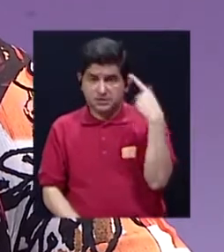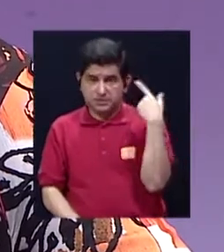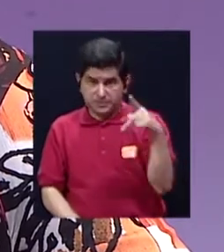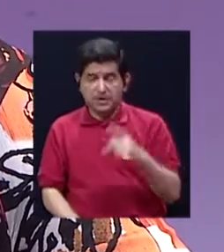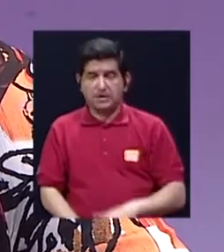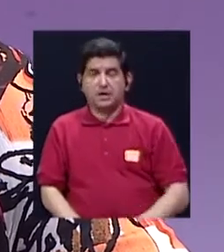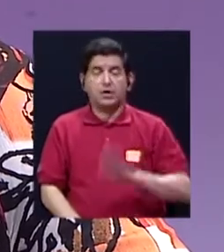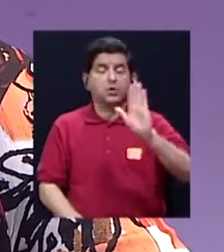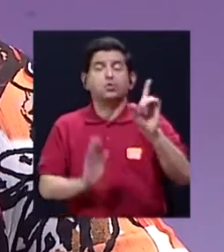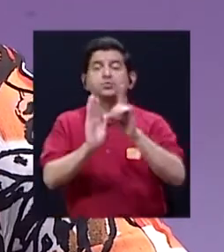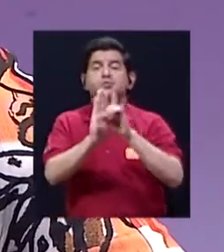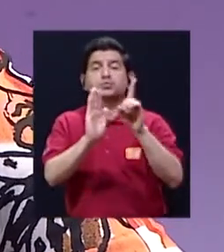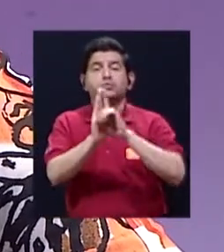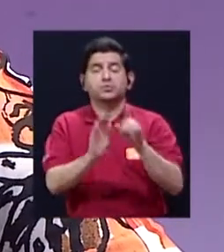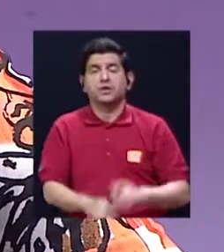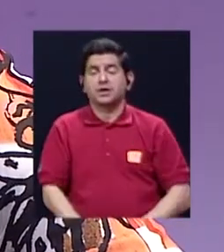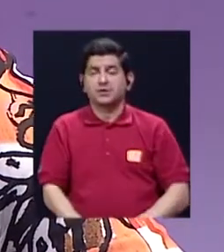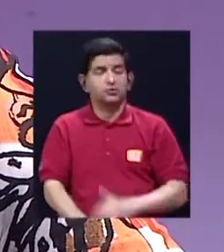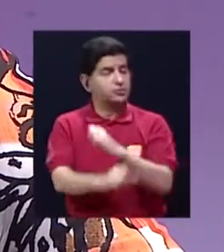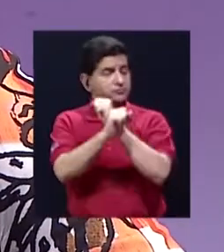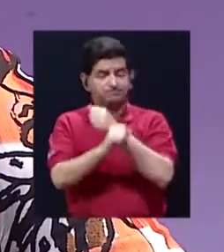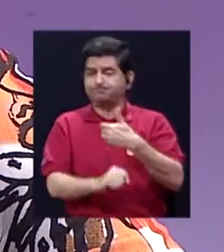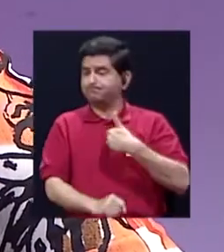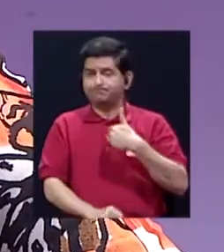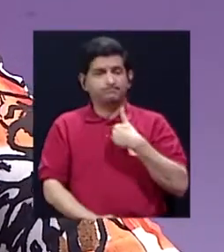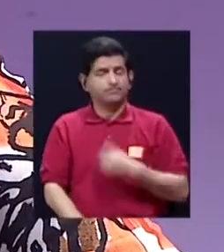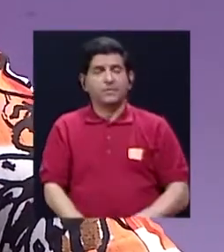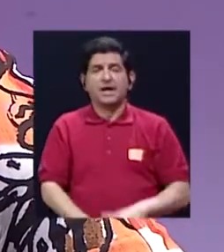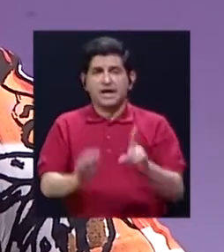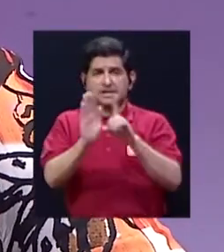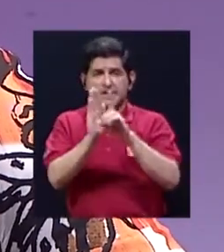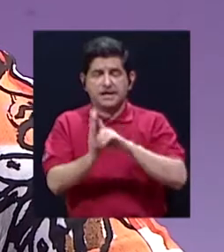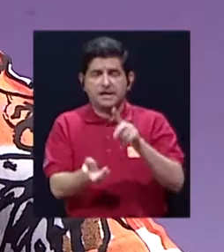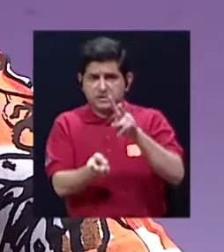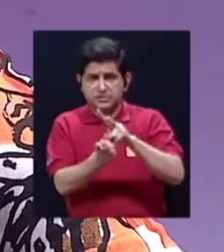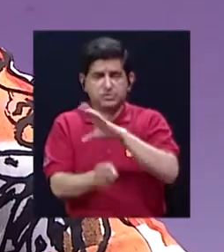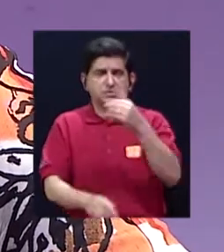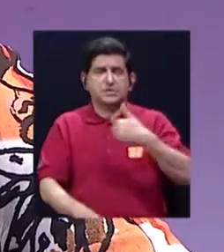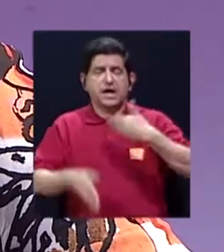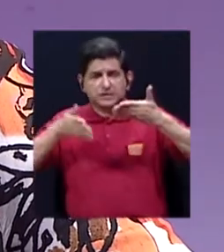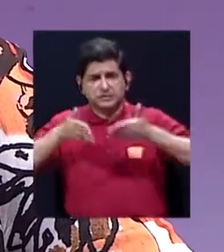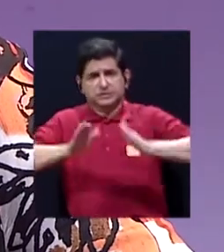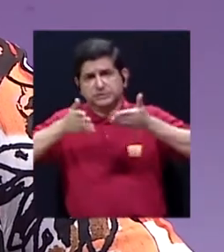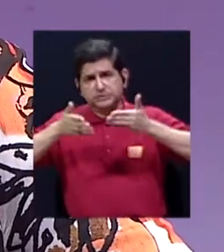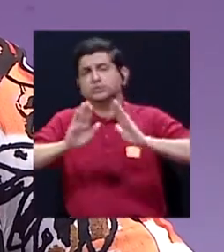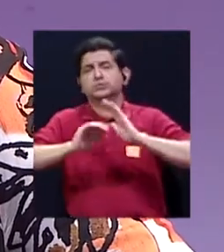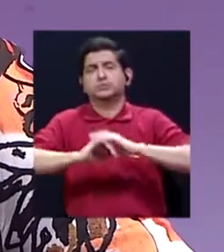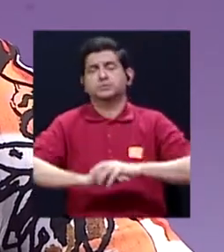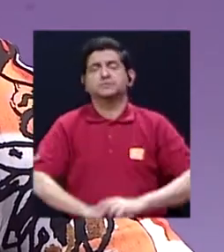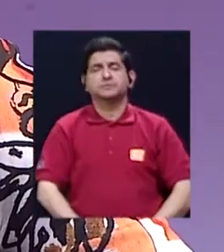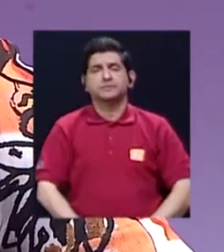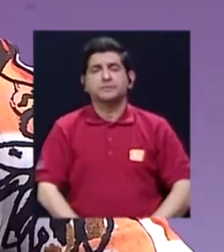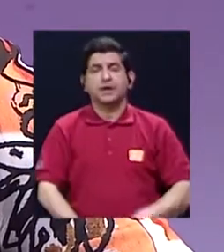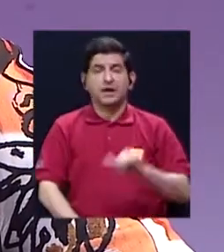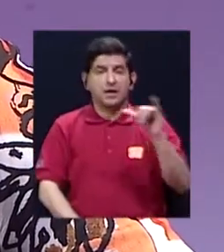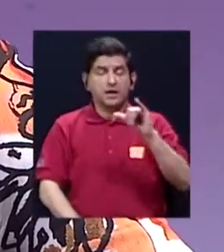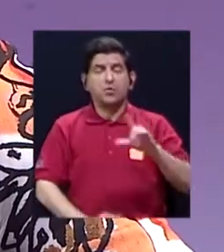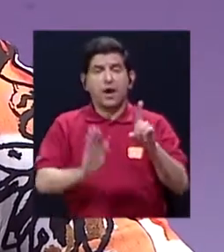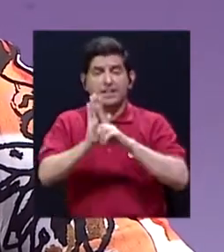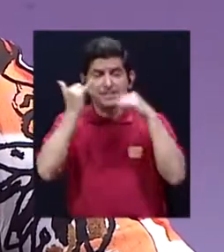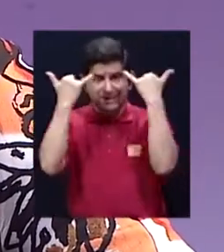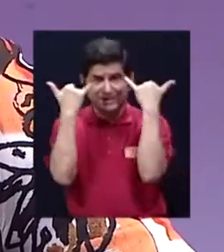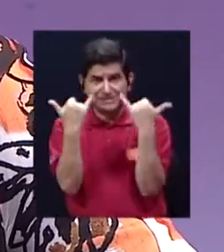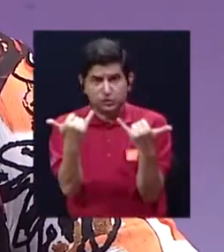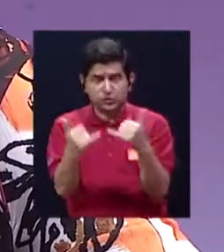porque sus derechos no están siendo garantizados, sus derechos sexuales y sus derechos reproductivos y incluso derechos que ya